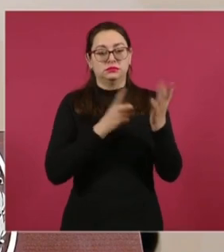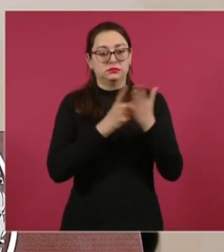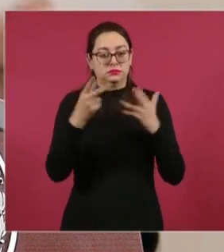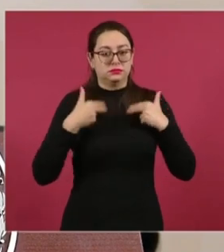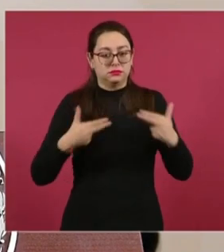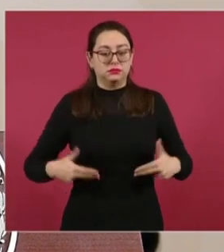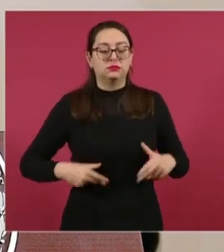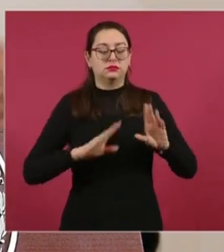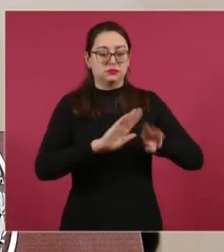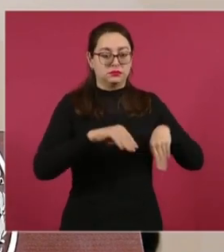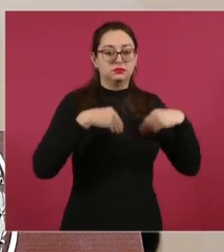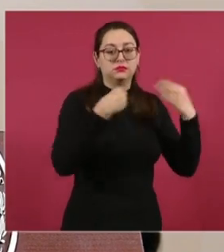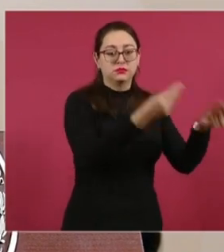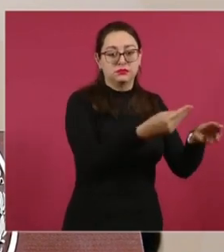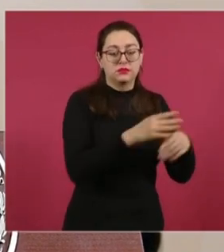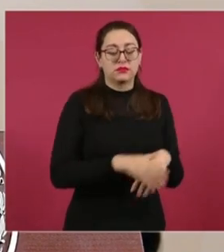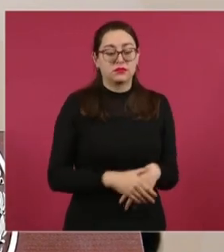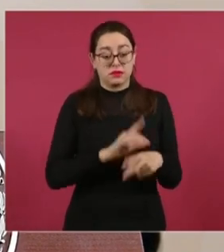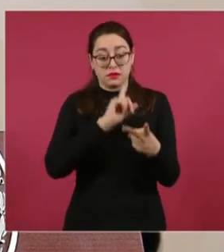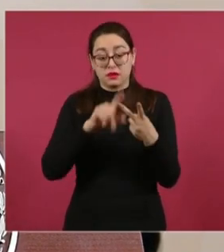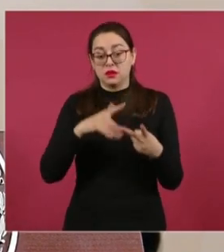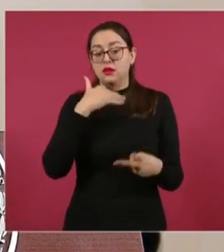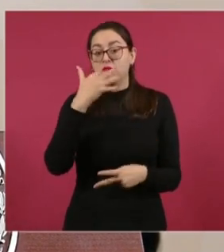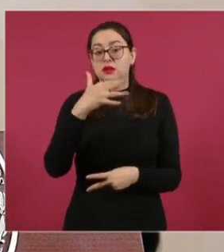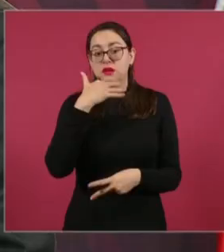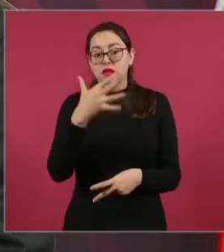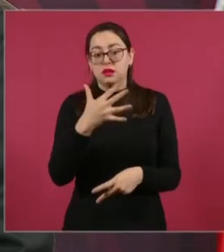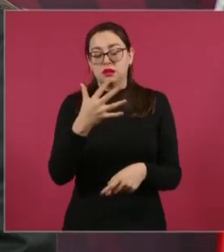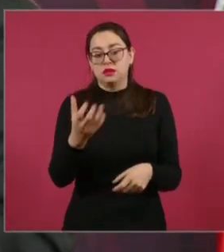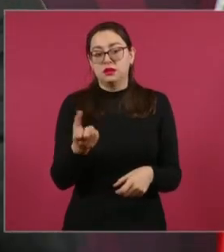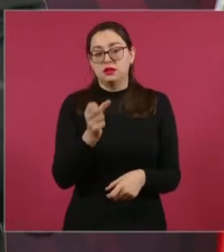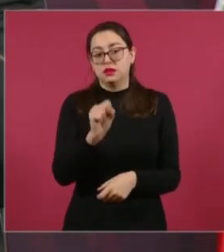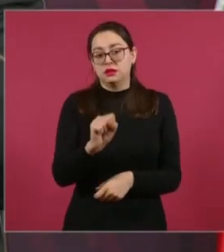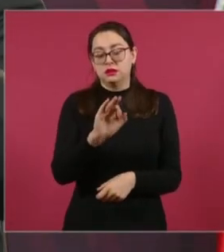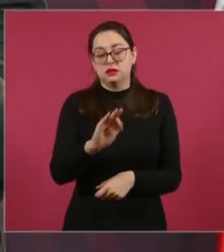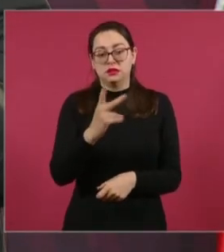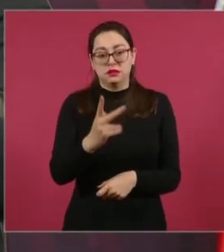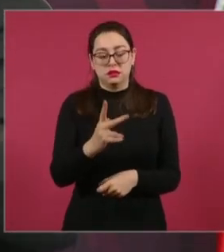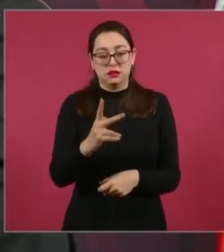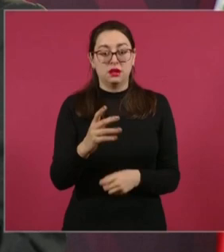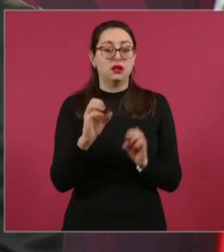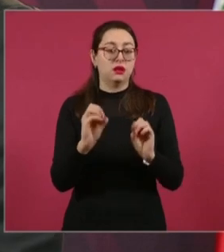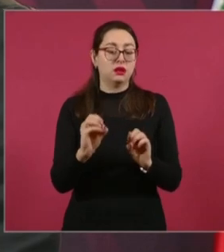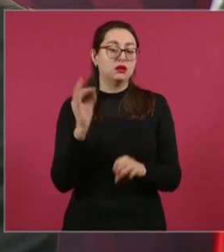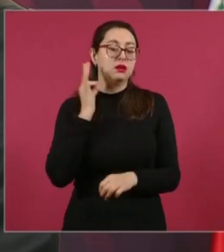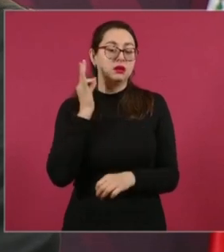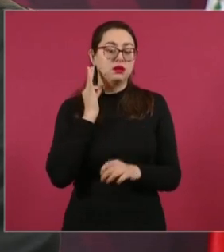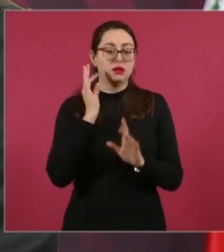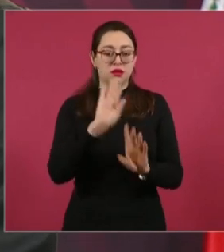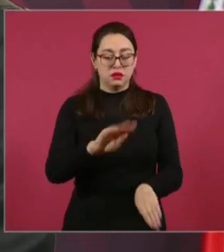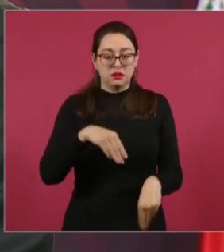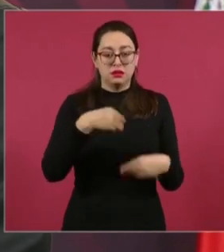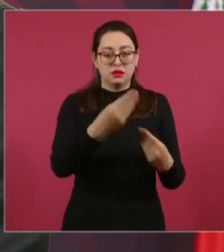asunto de corrupción, a la Secretaría de Función Pública o a la Fiscalía.